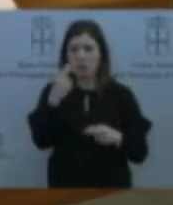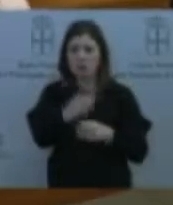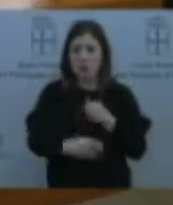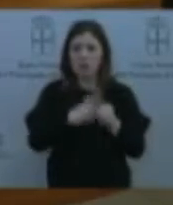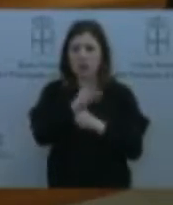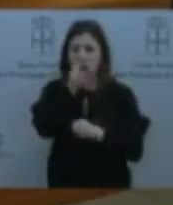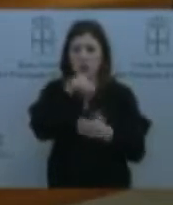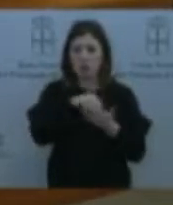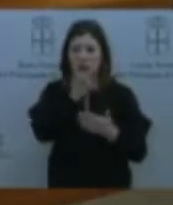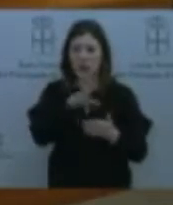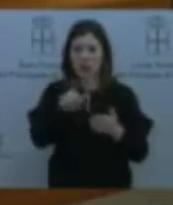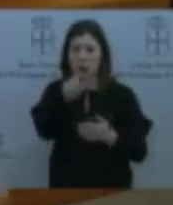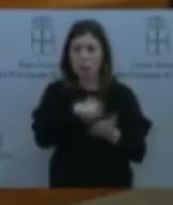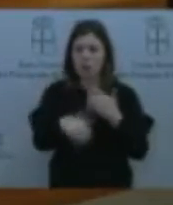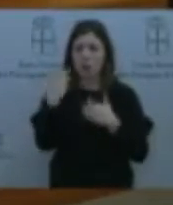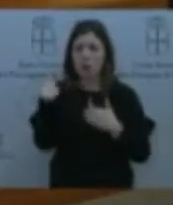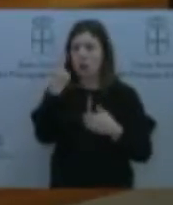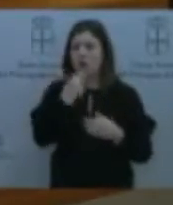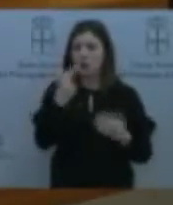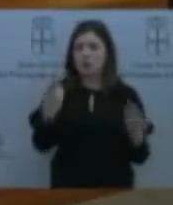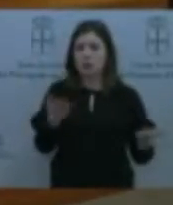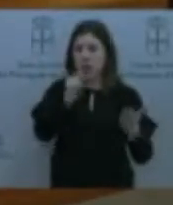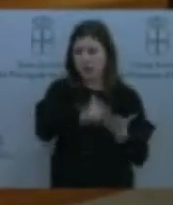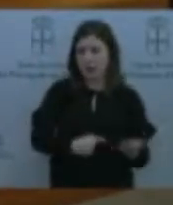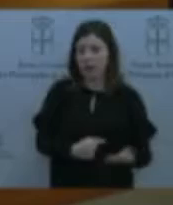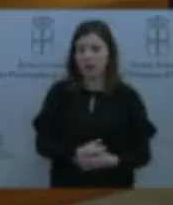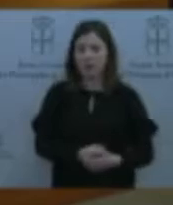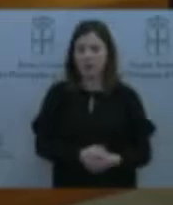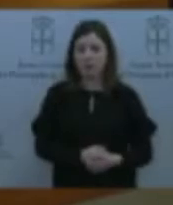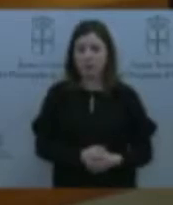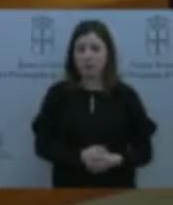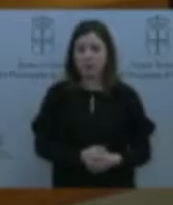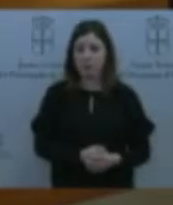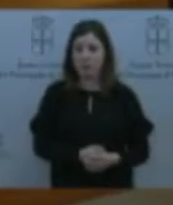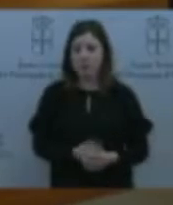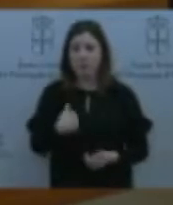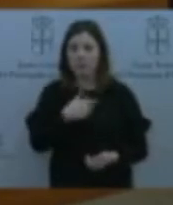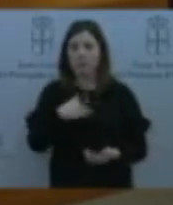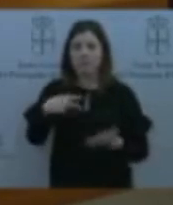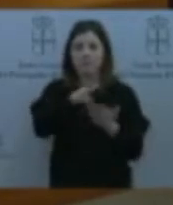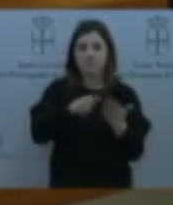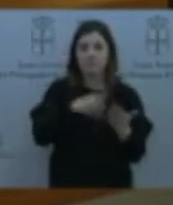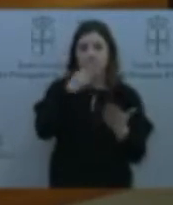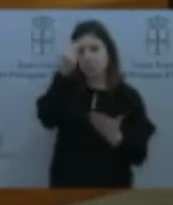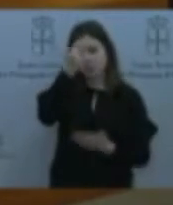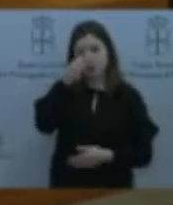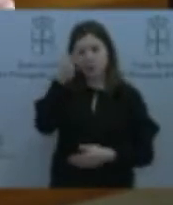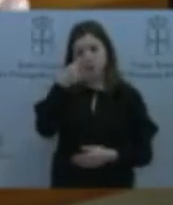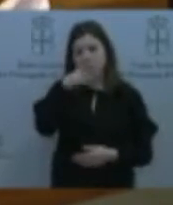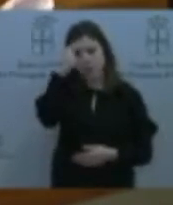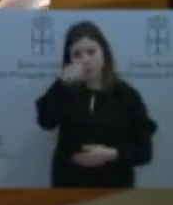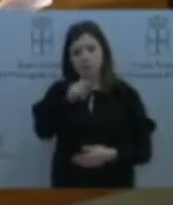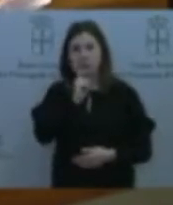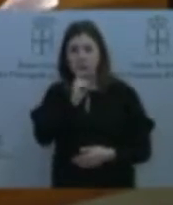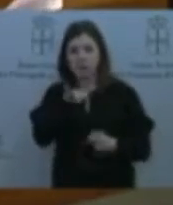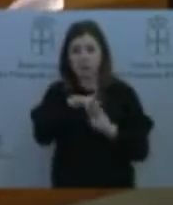julio de 2015 a firmar, ¿no? Y se lo quiero leer porque creo que es interesante para saber dónde estamos. Decían, en primer lugar, se reformará la